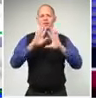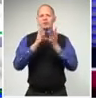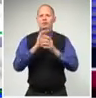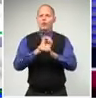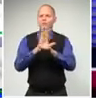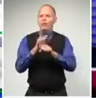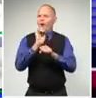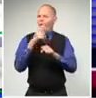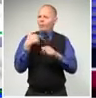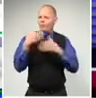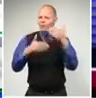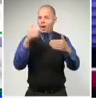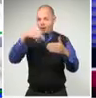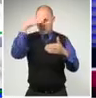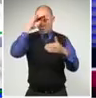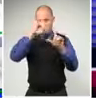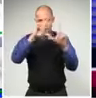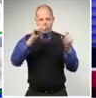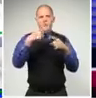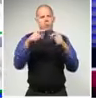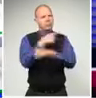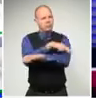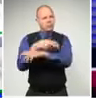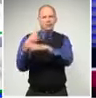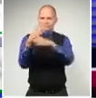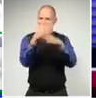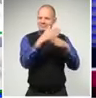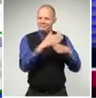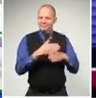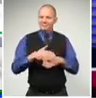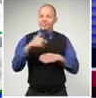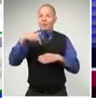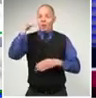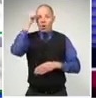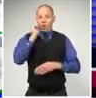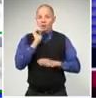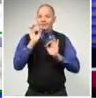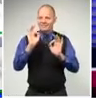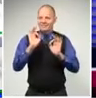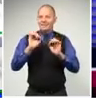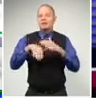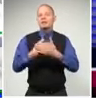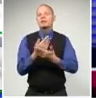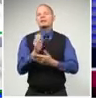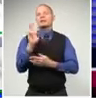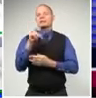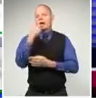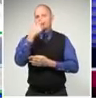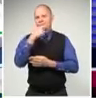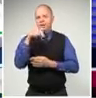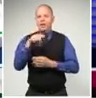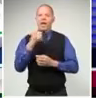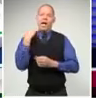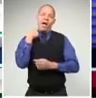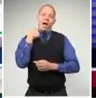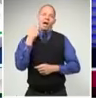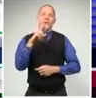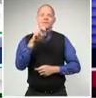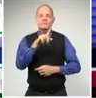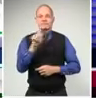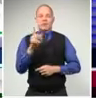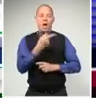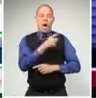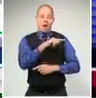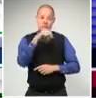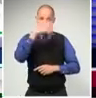la COVID-19 en Cuba y el resto del mundo. Hoy es sábado, 3 de abril del año 2021. Ayer La Nación reportaba la cifra